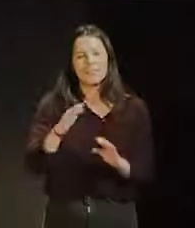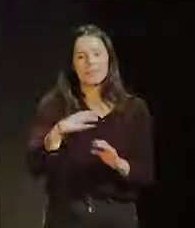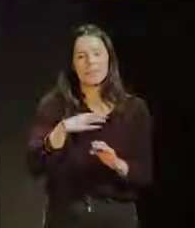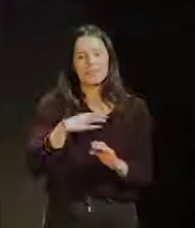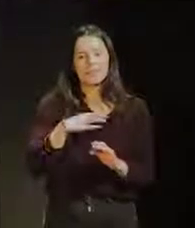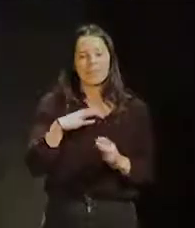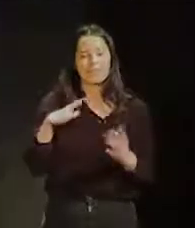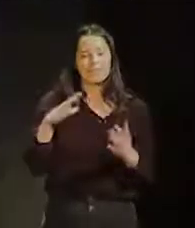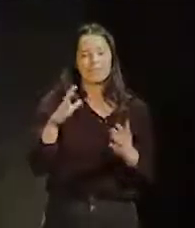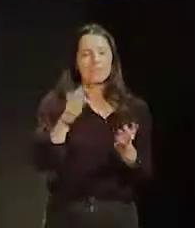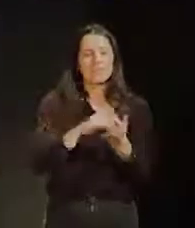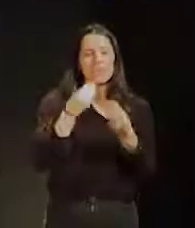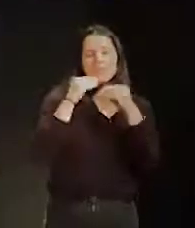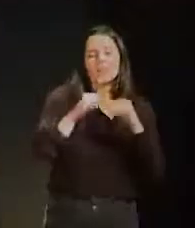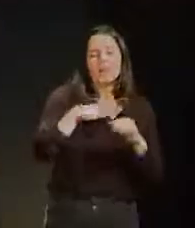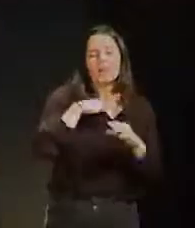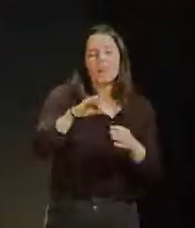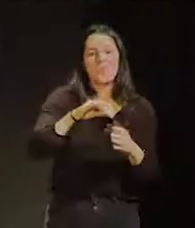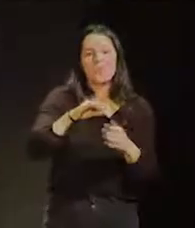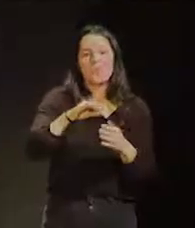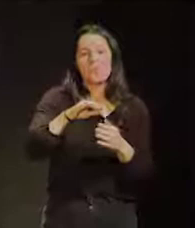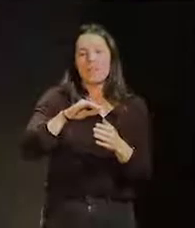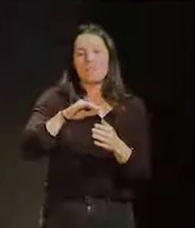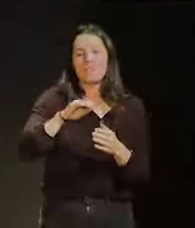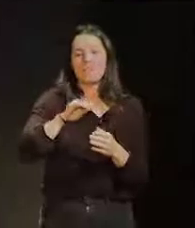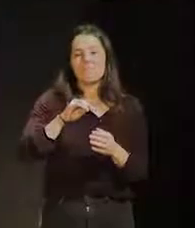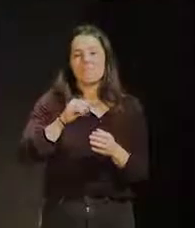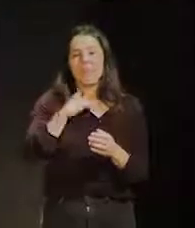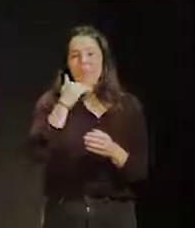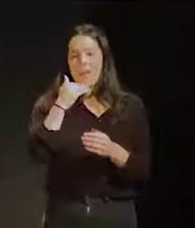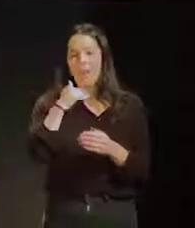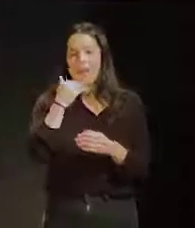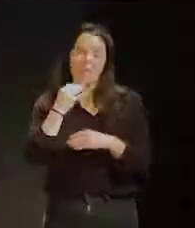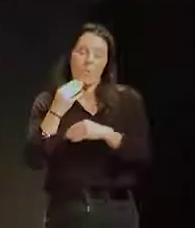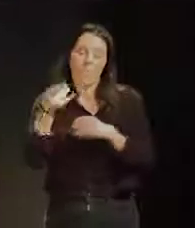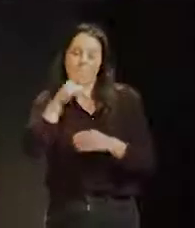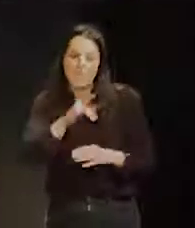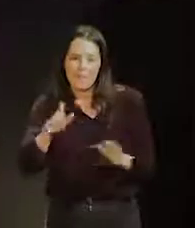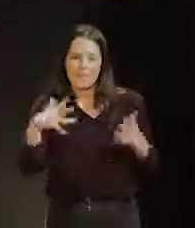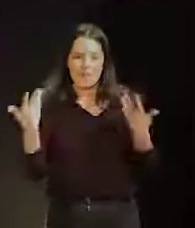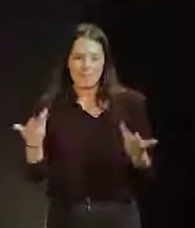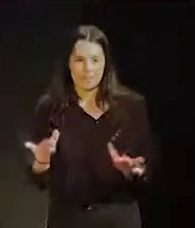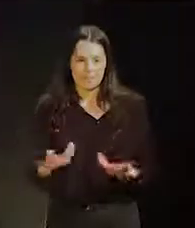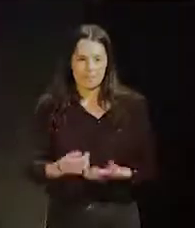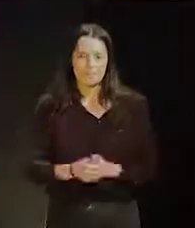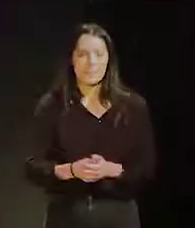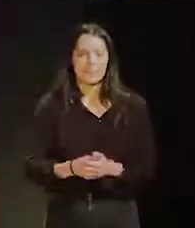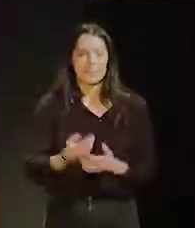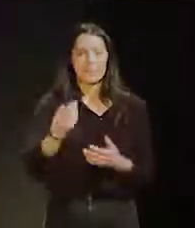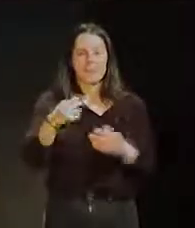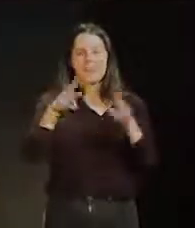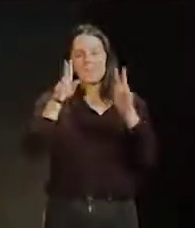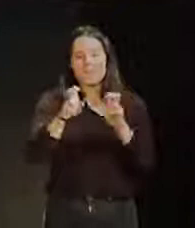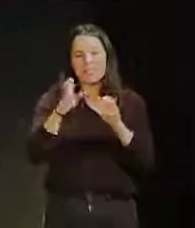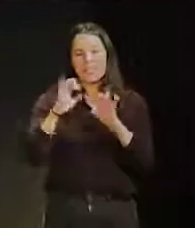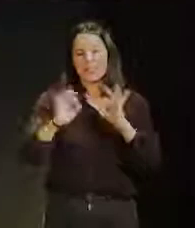Naufragar todo de un momento al otro. A mí me gustan obras que tiene muchísimo riesgo y que realmente puede ser